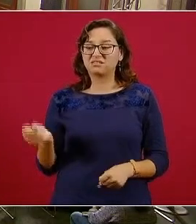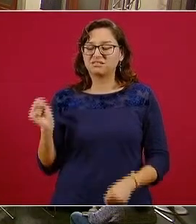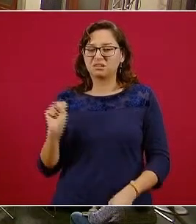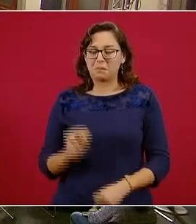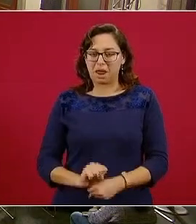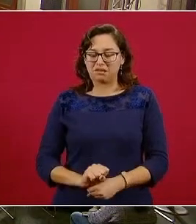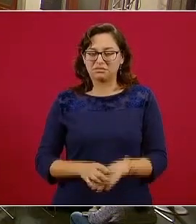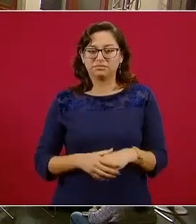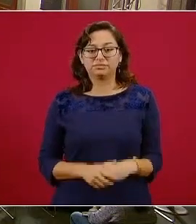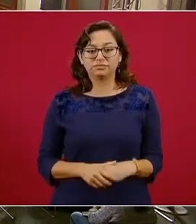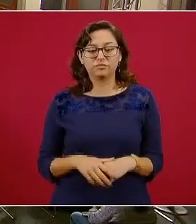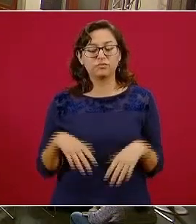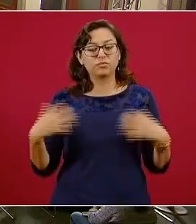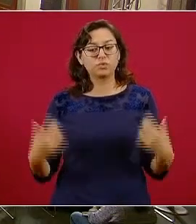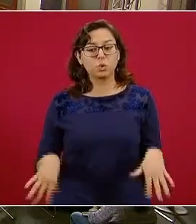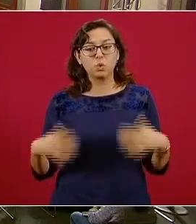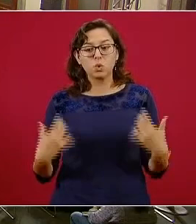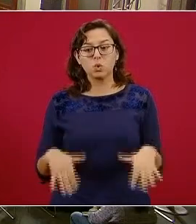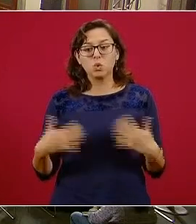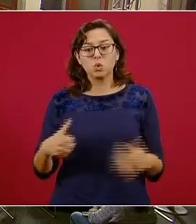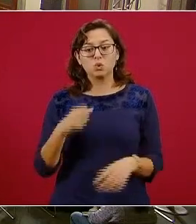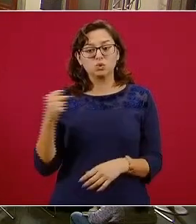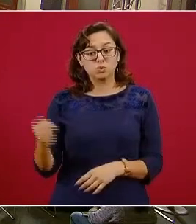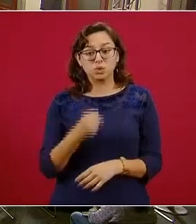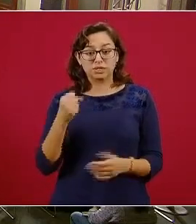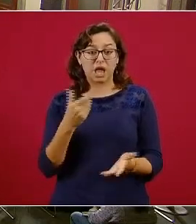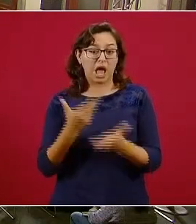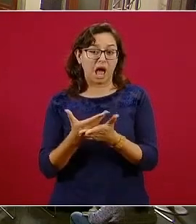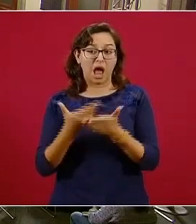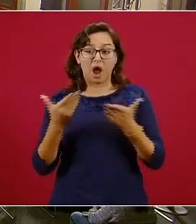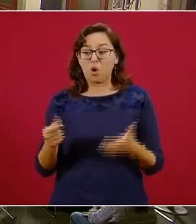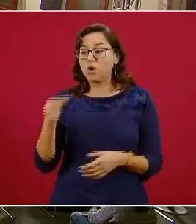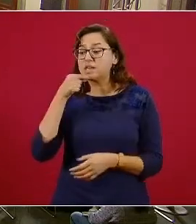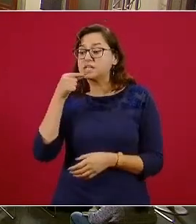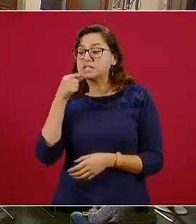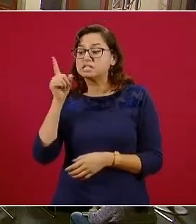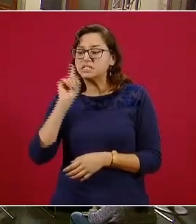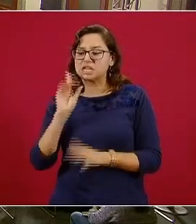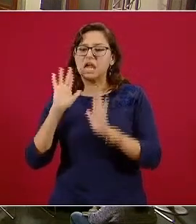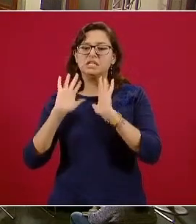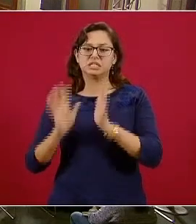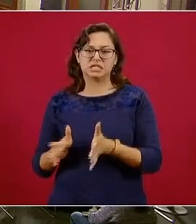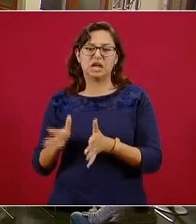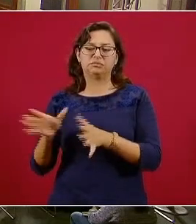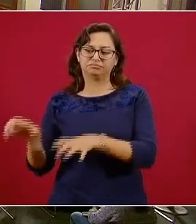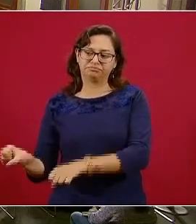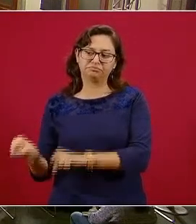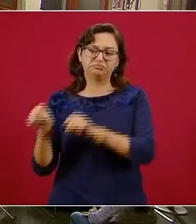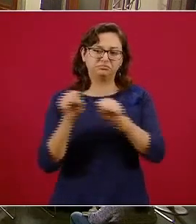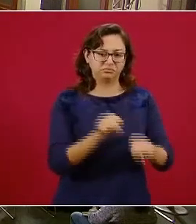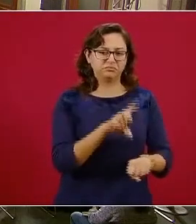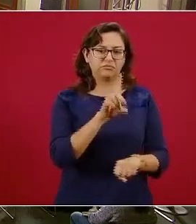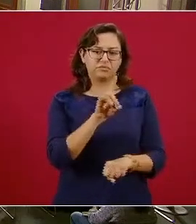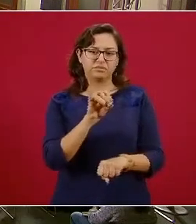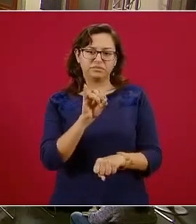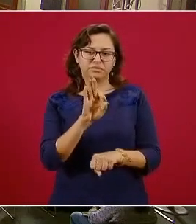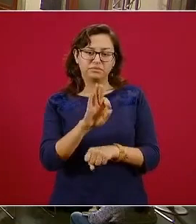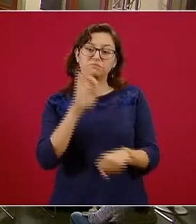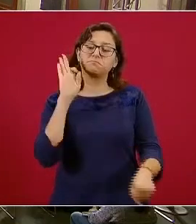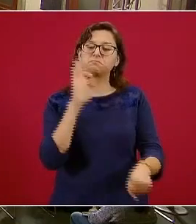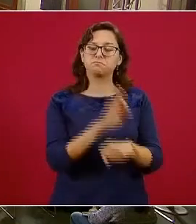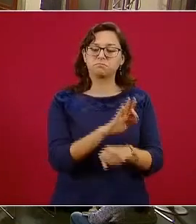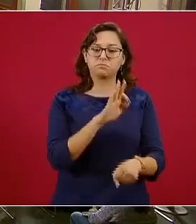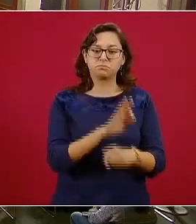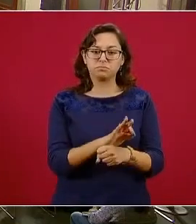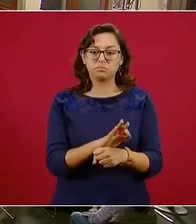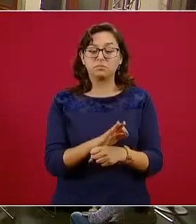porque afortunadamente esta niña está ahora bajo protección del Sistema Nacional DIF, y lo